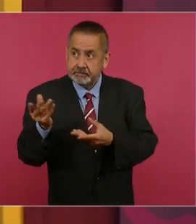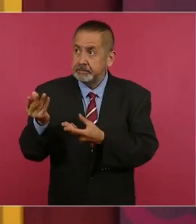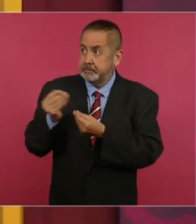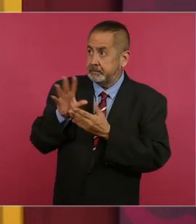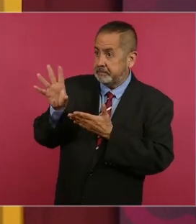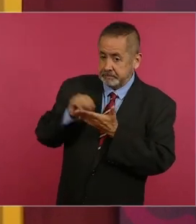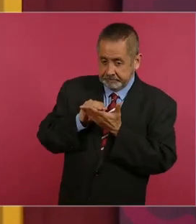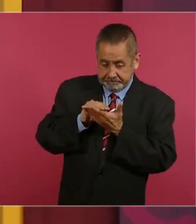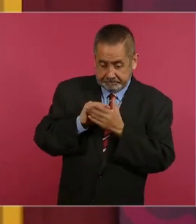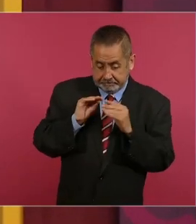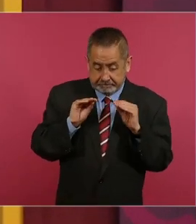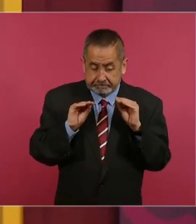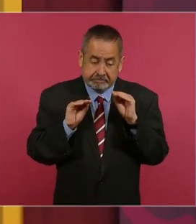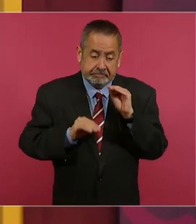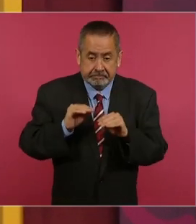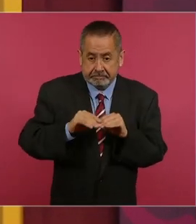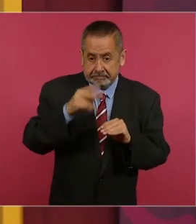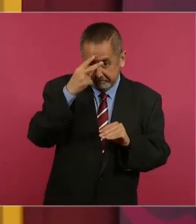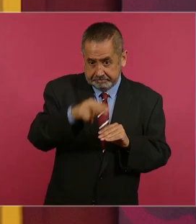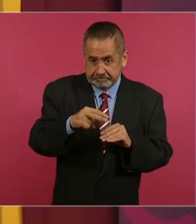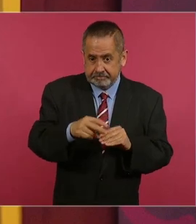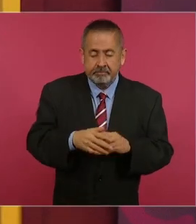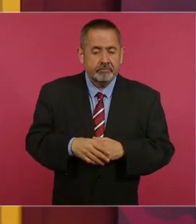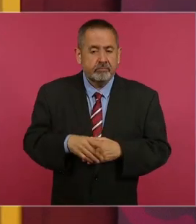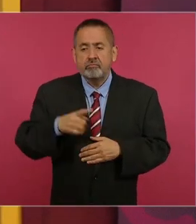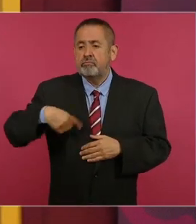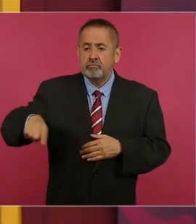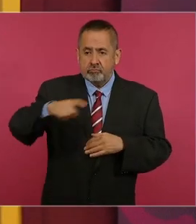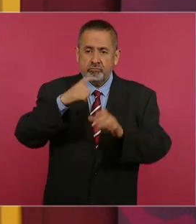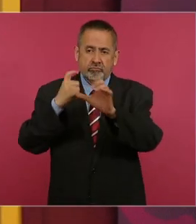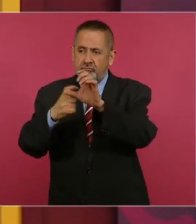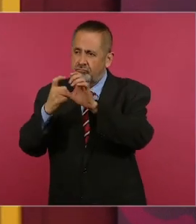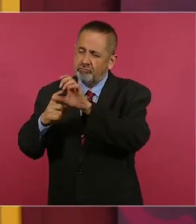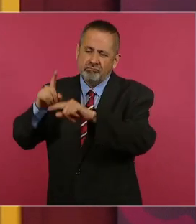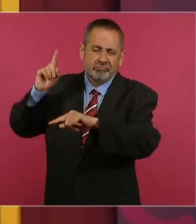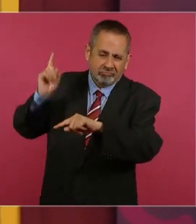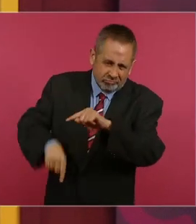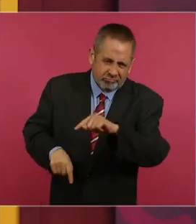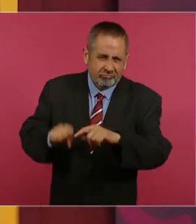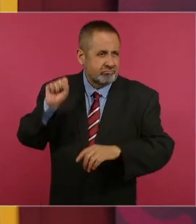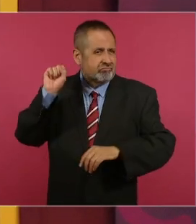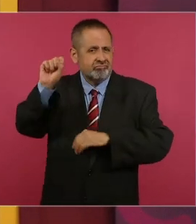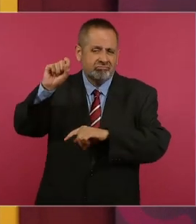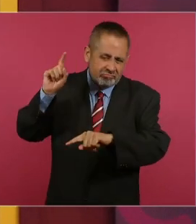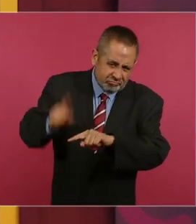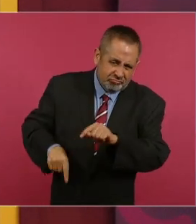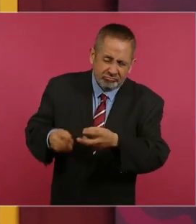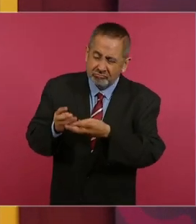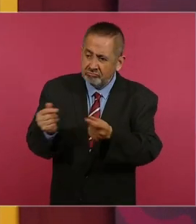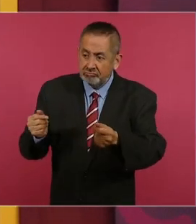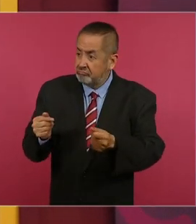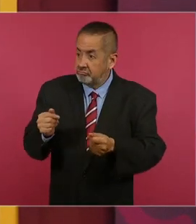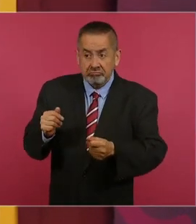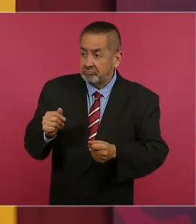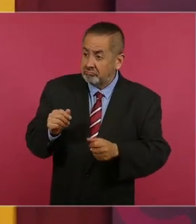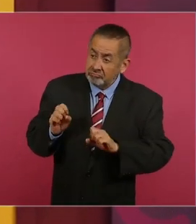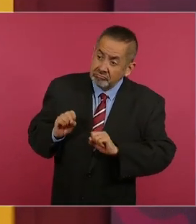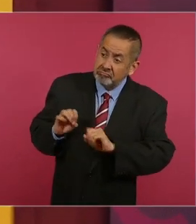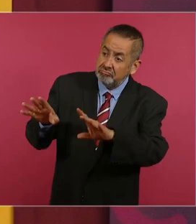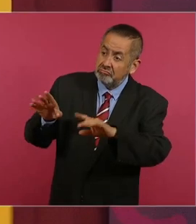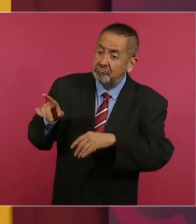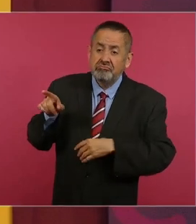Si no destruimos al comunismo, él destruirá nuestra